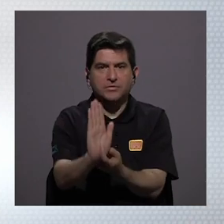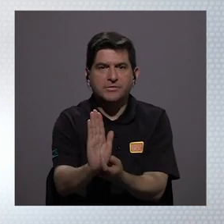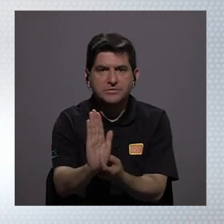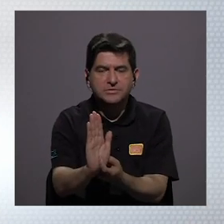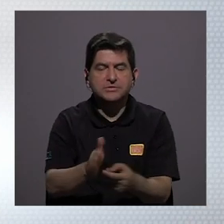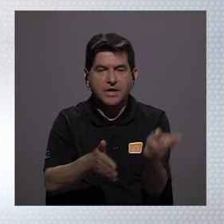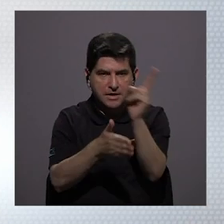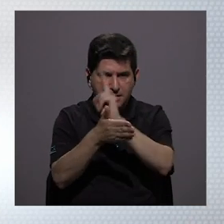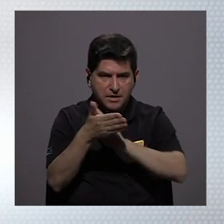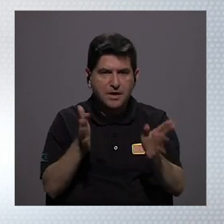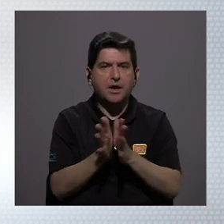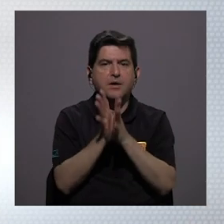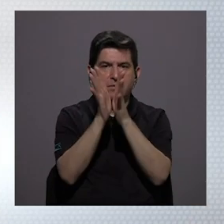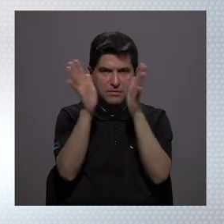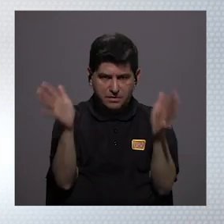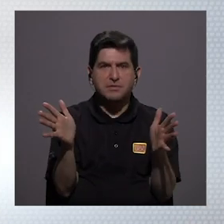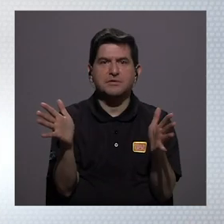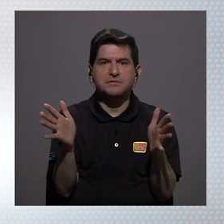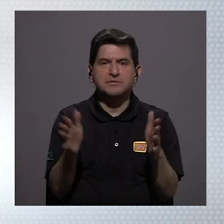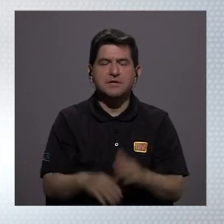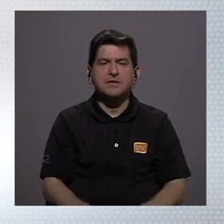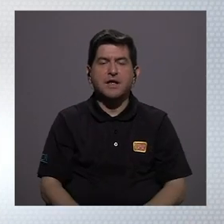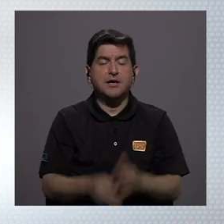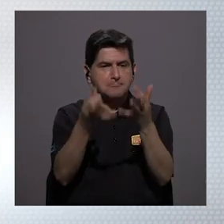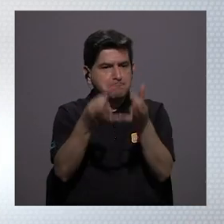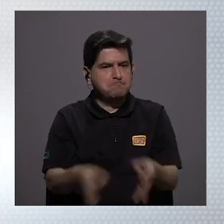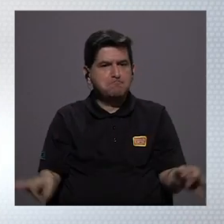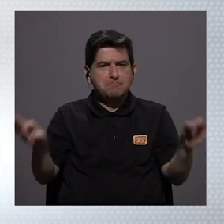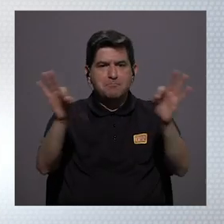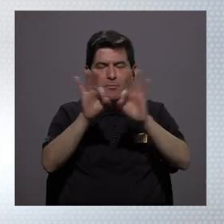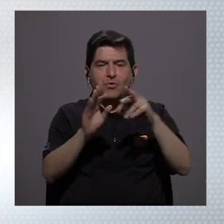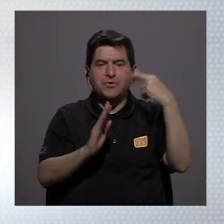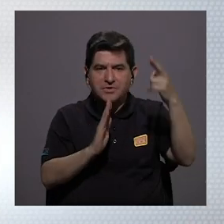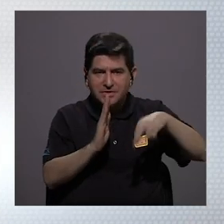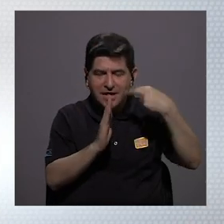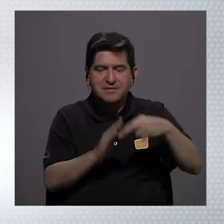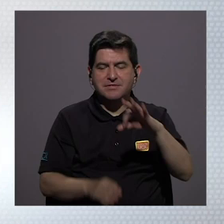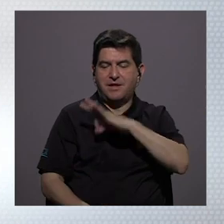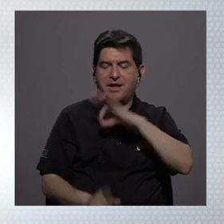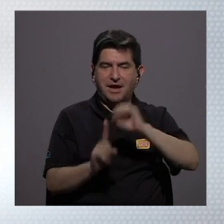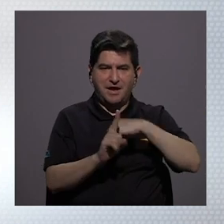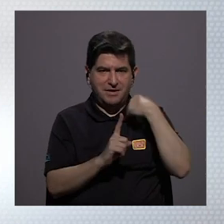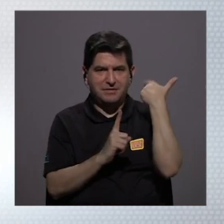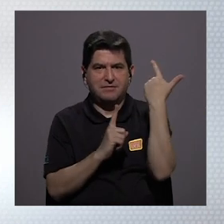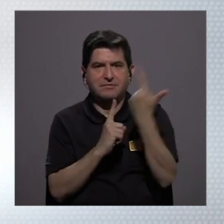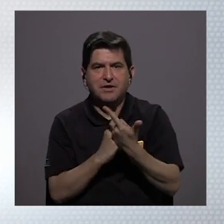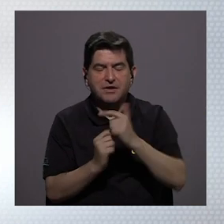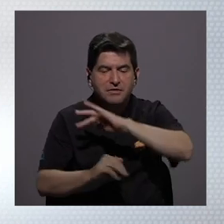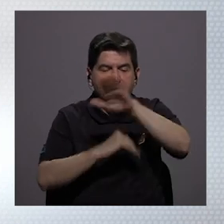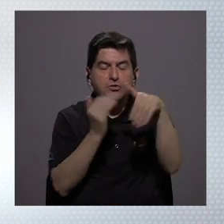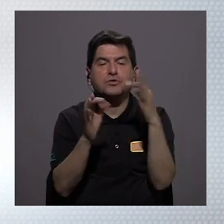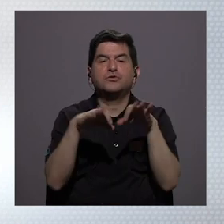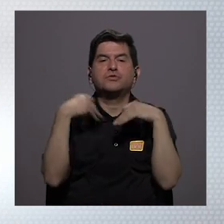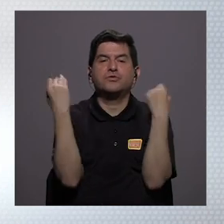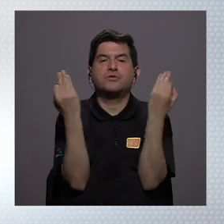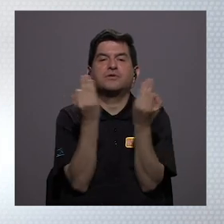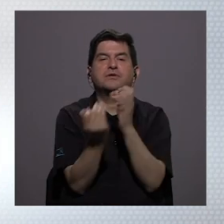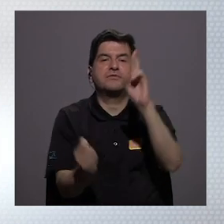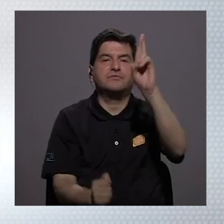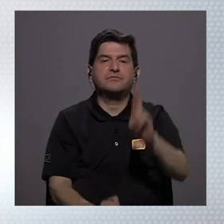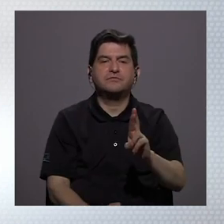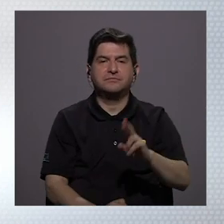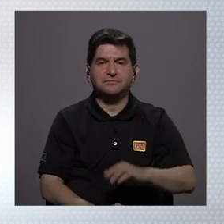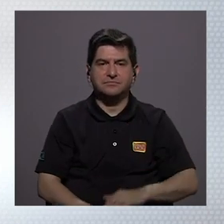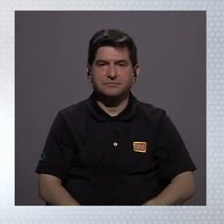como universidad pública que es fundamental para el bienestar social, para el bienestar de todas las familias